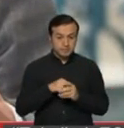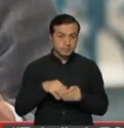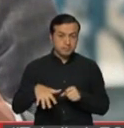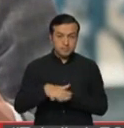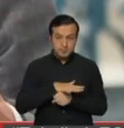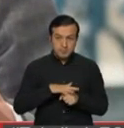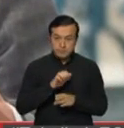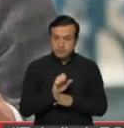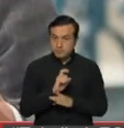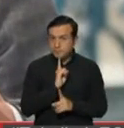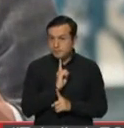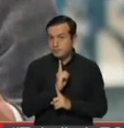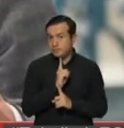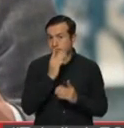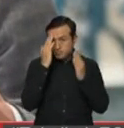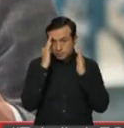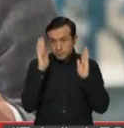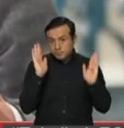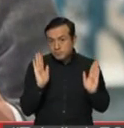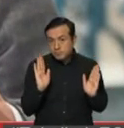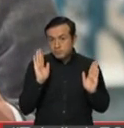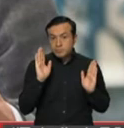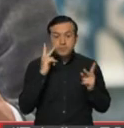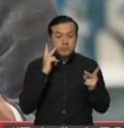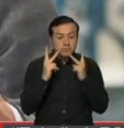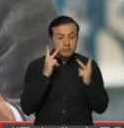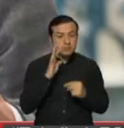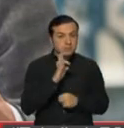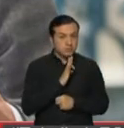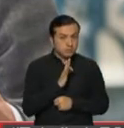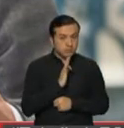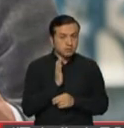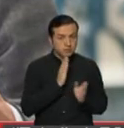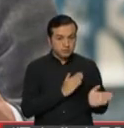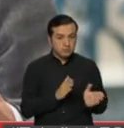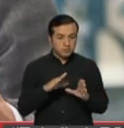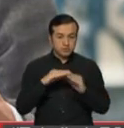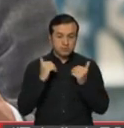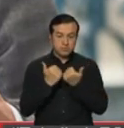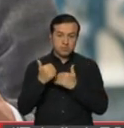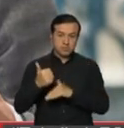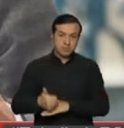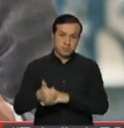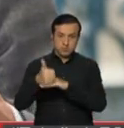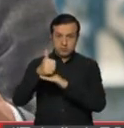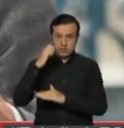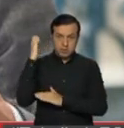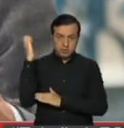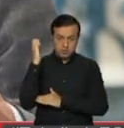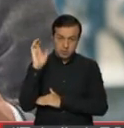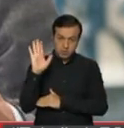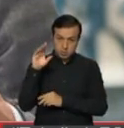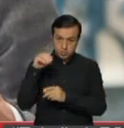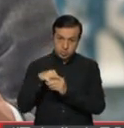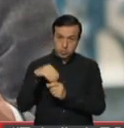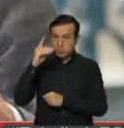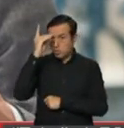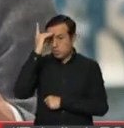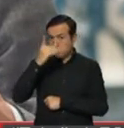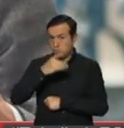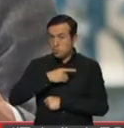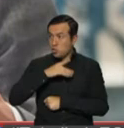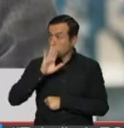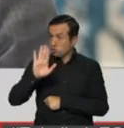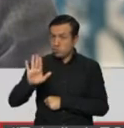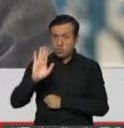el Ecuador. No le podría decir, es una decisión técnica, una decisión donde el Comité de Operaciones de la Emergencia toma o tiene la